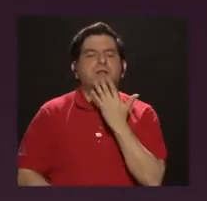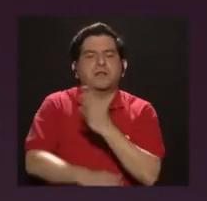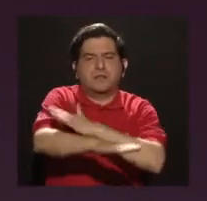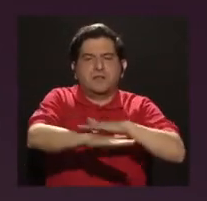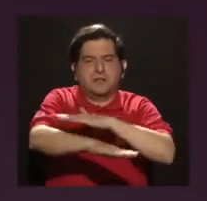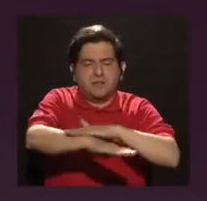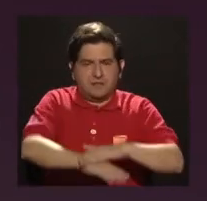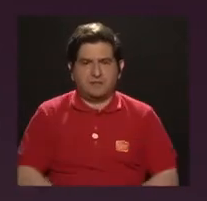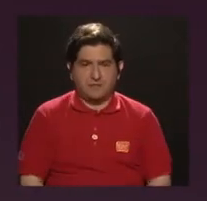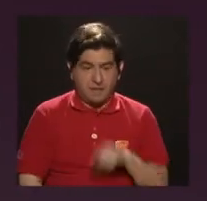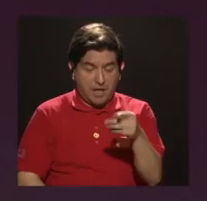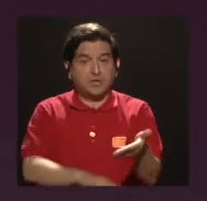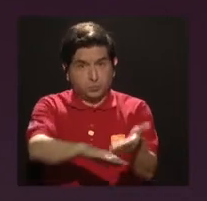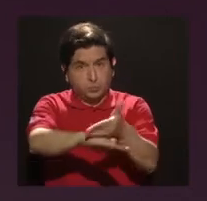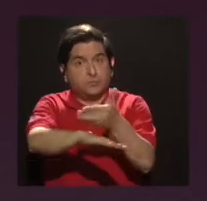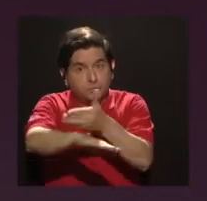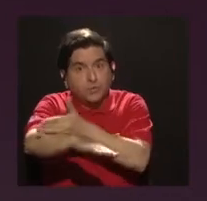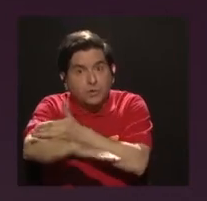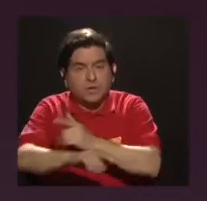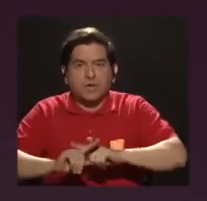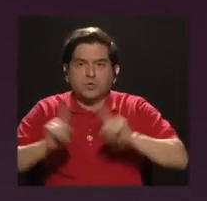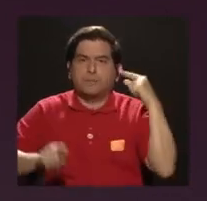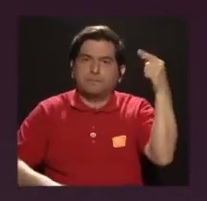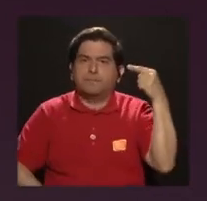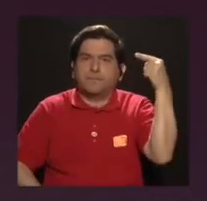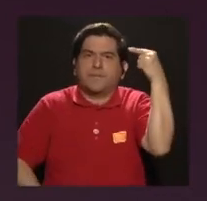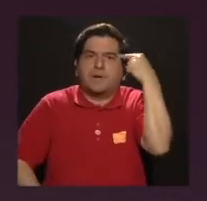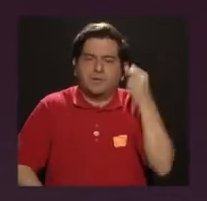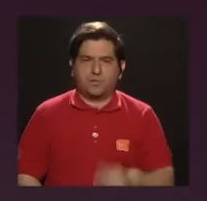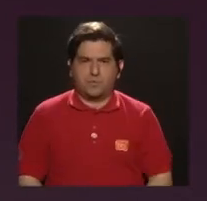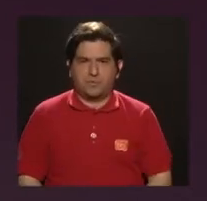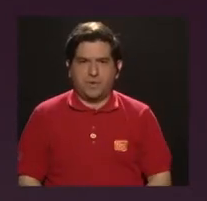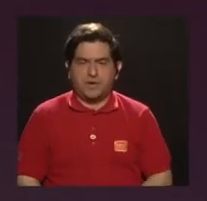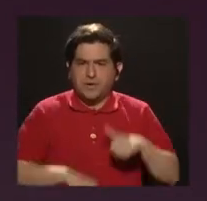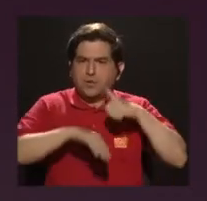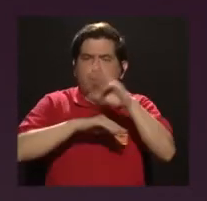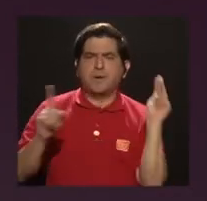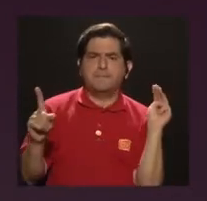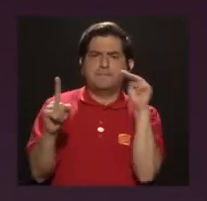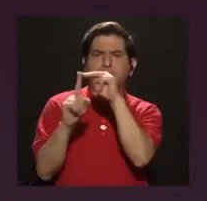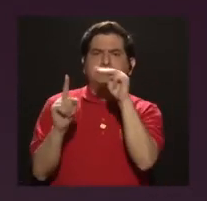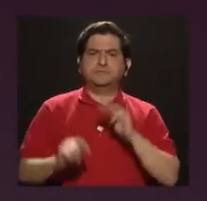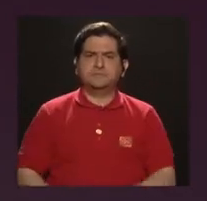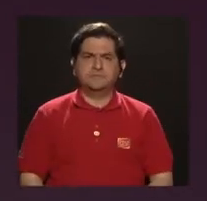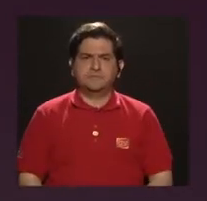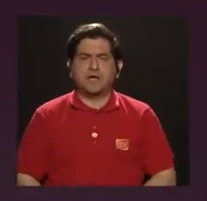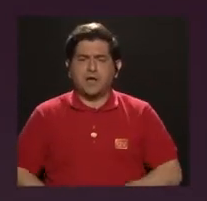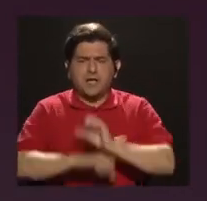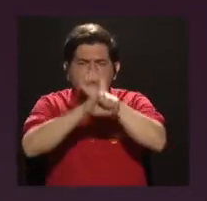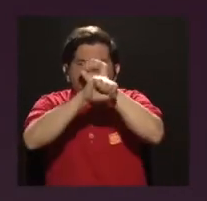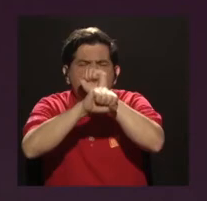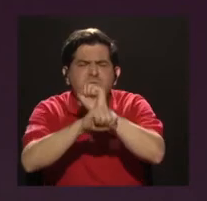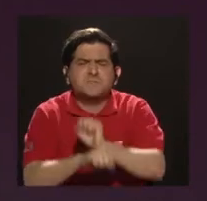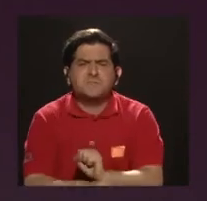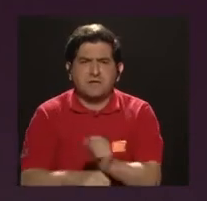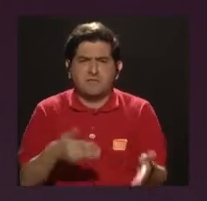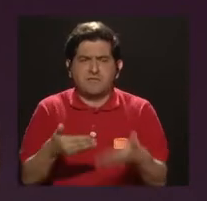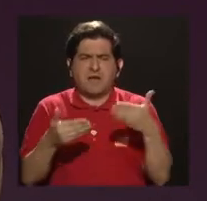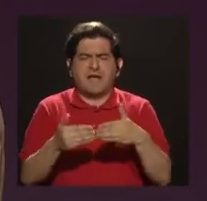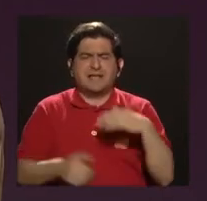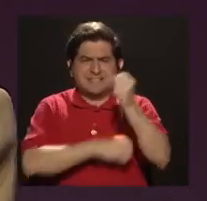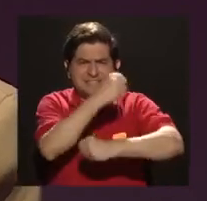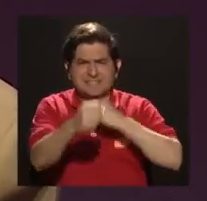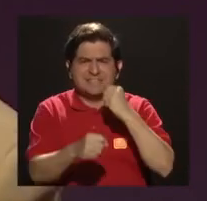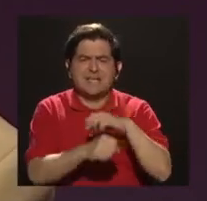progresista es algo de avanzada y sin embargo un gobierno que mandó mensaje muy conservador casi que un mensaje del siglo